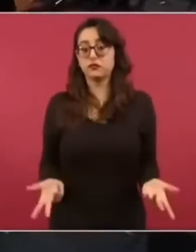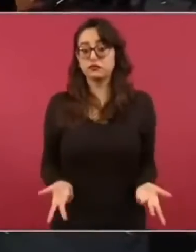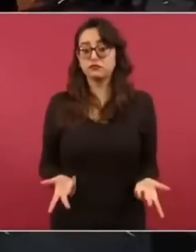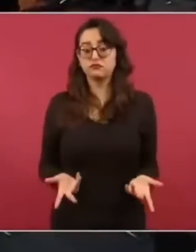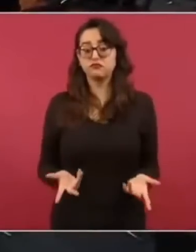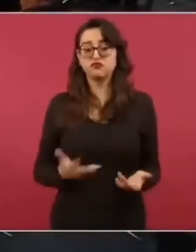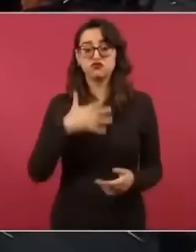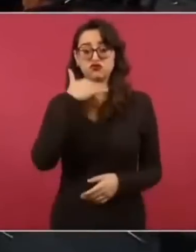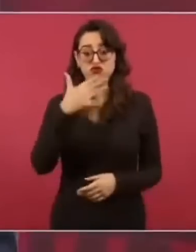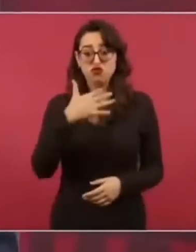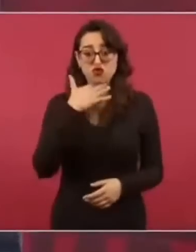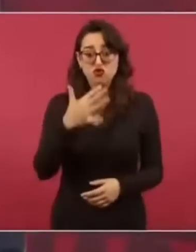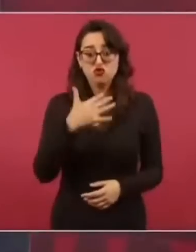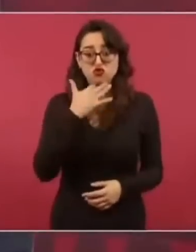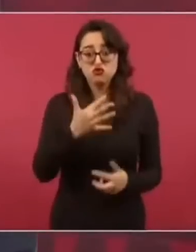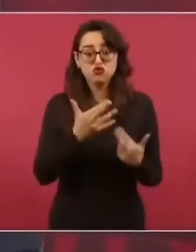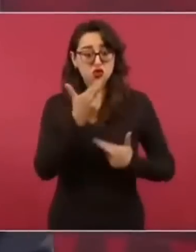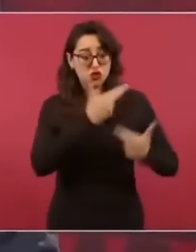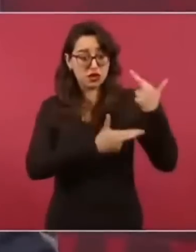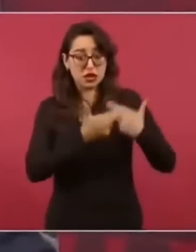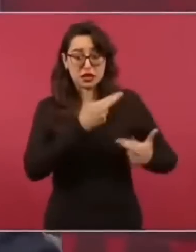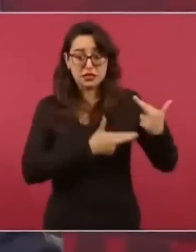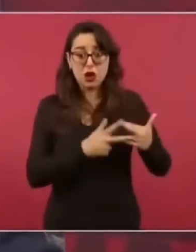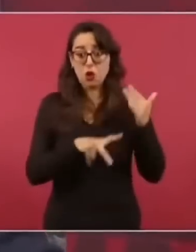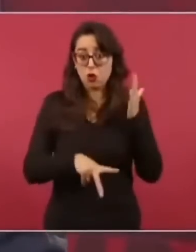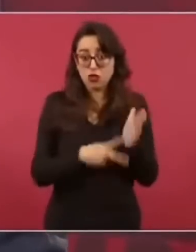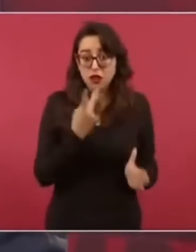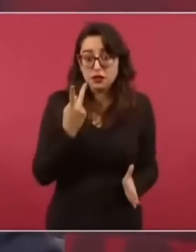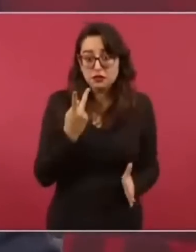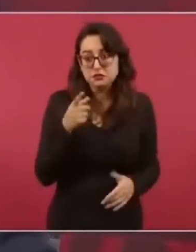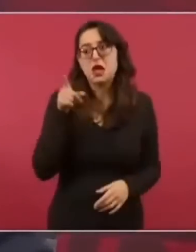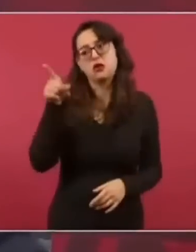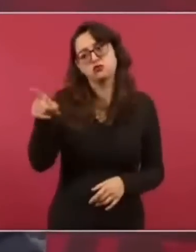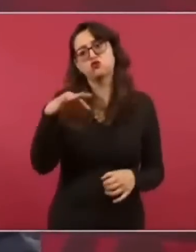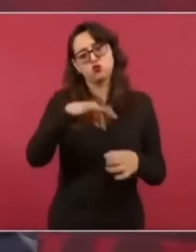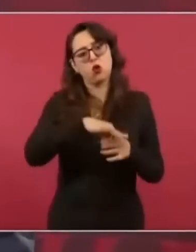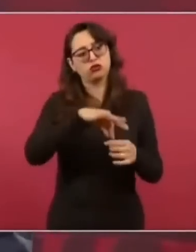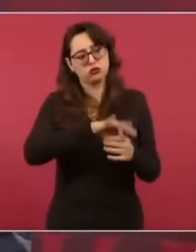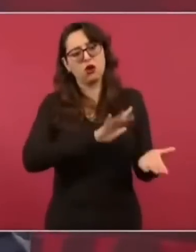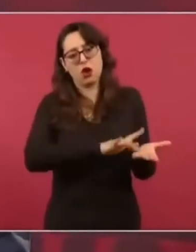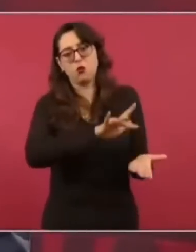los corruptos? Ya sabes por quién vas a votar.